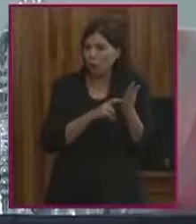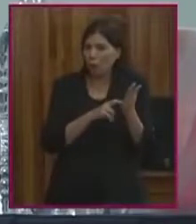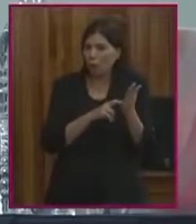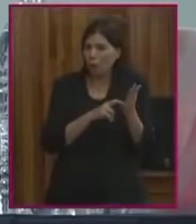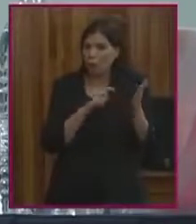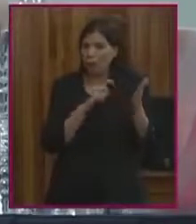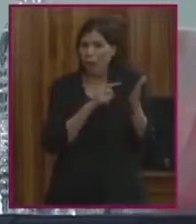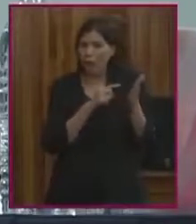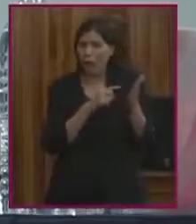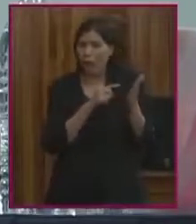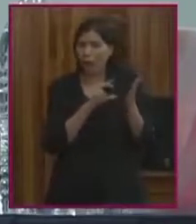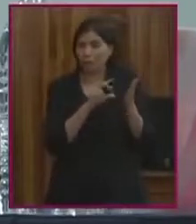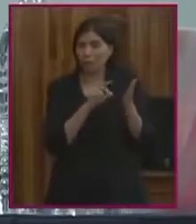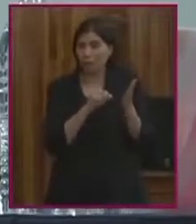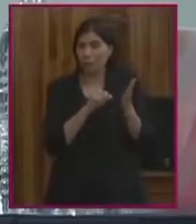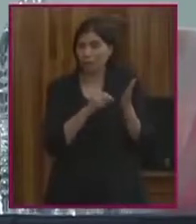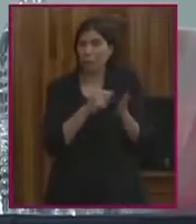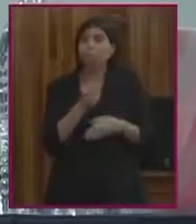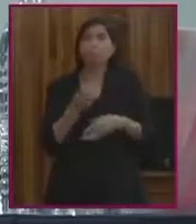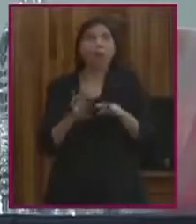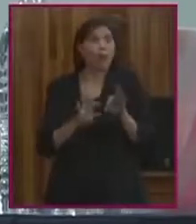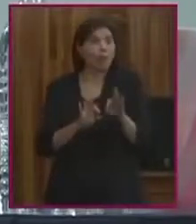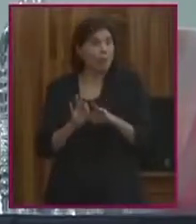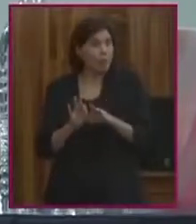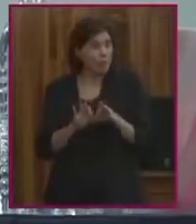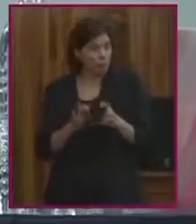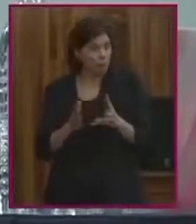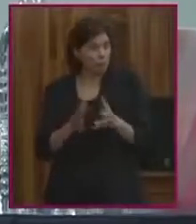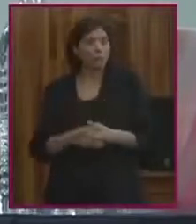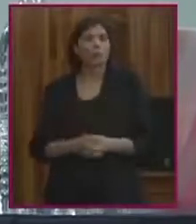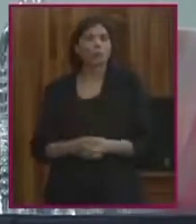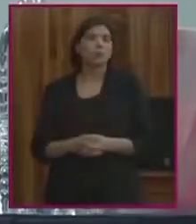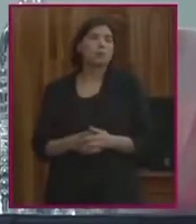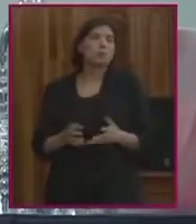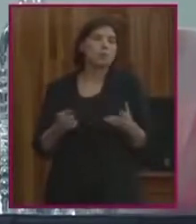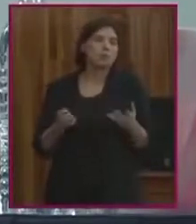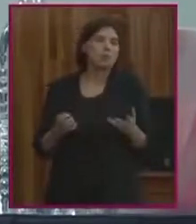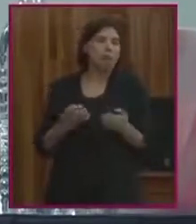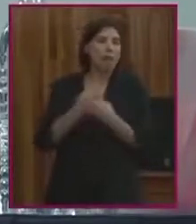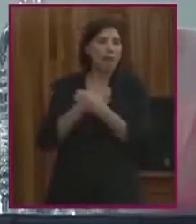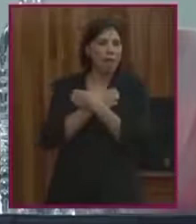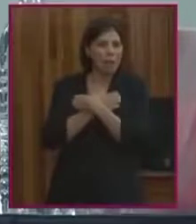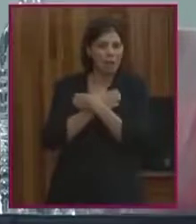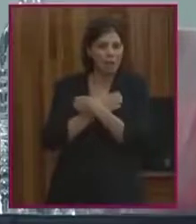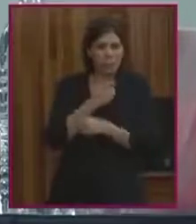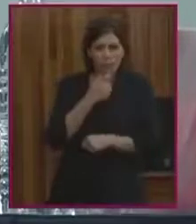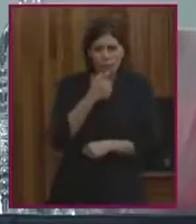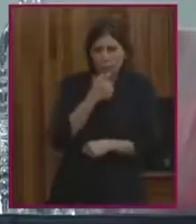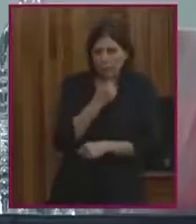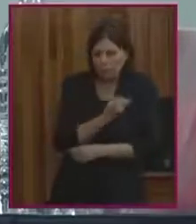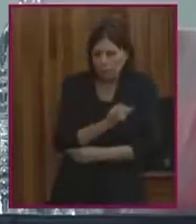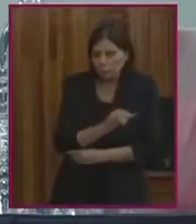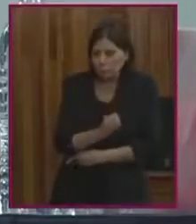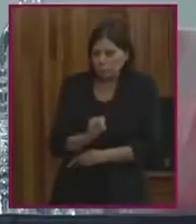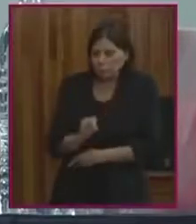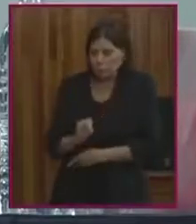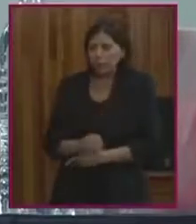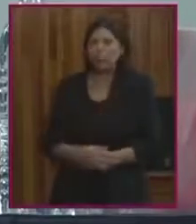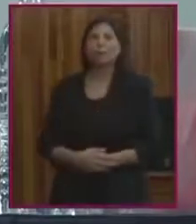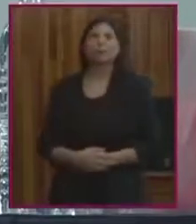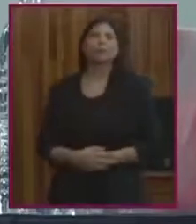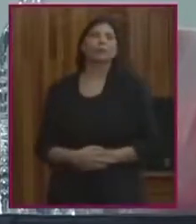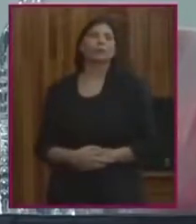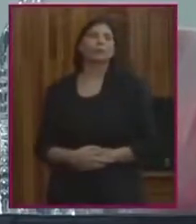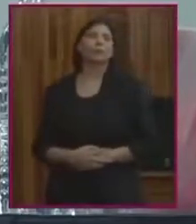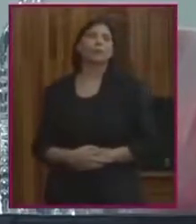acción. Y yo creo que una parte, en el caso de la educación inicial, es justamente entrar en acción. Pero